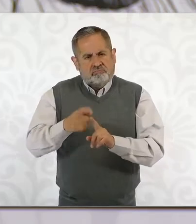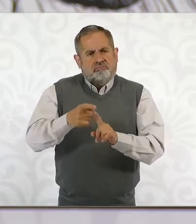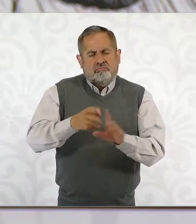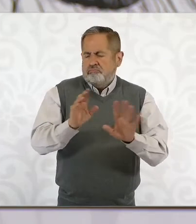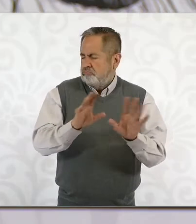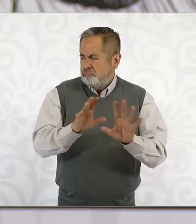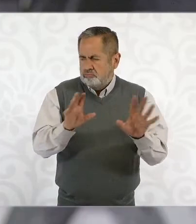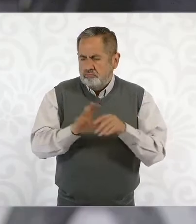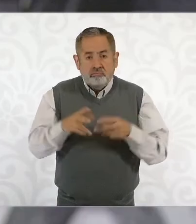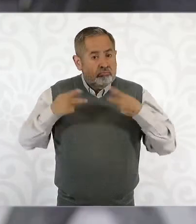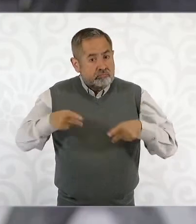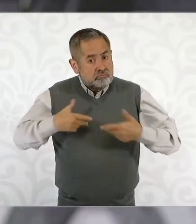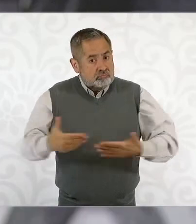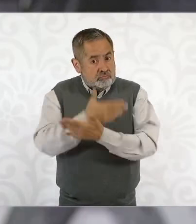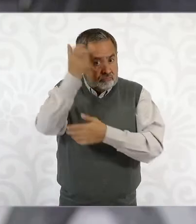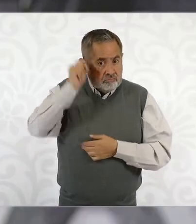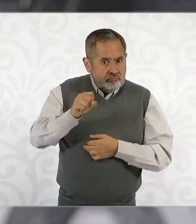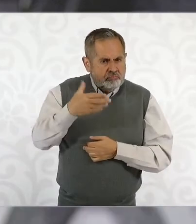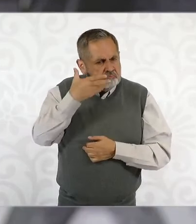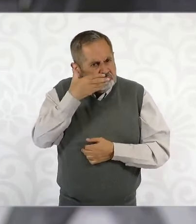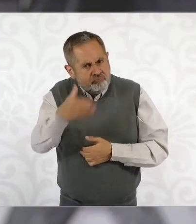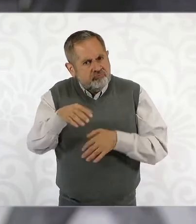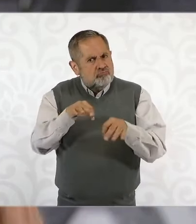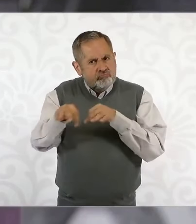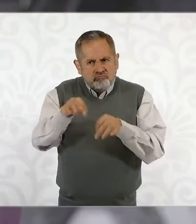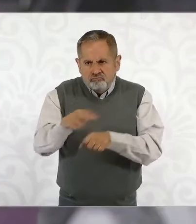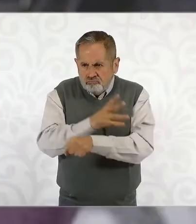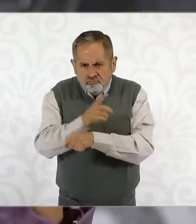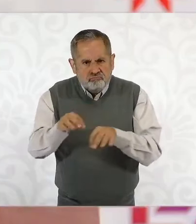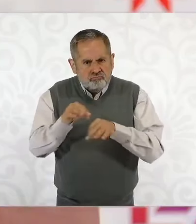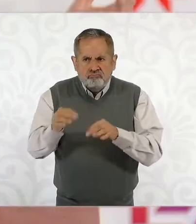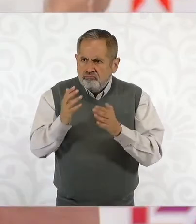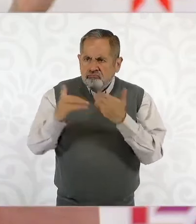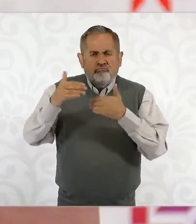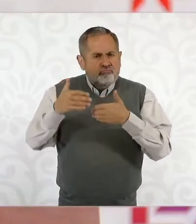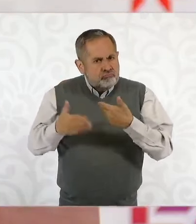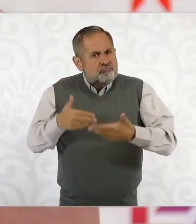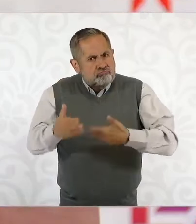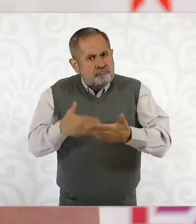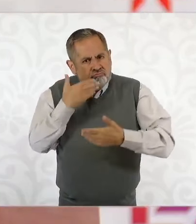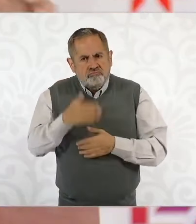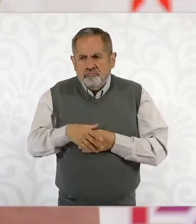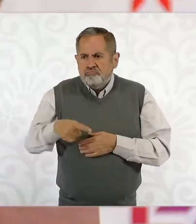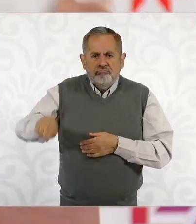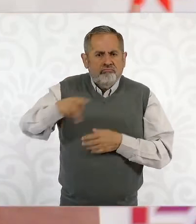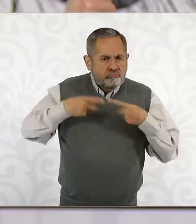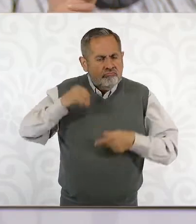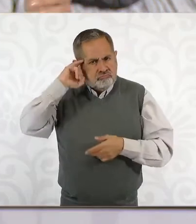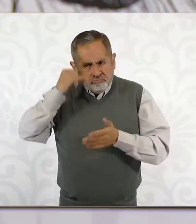porque las y los sinaloenses son trabajadores, salen adelante, hay